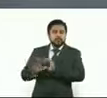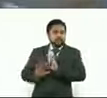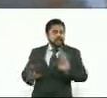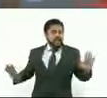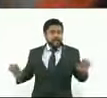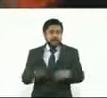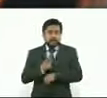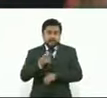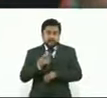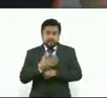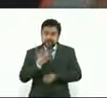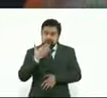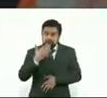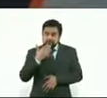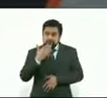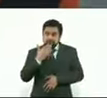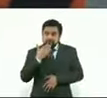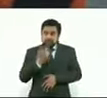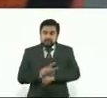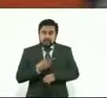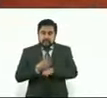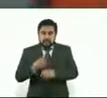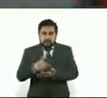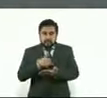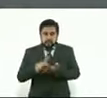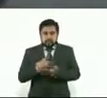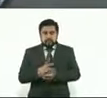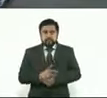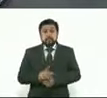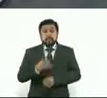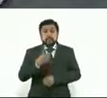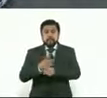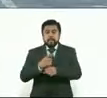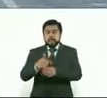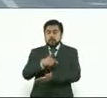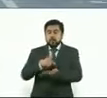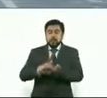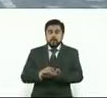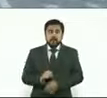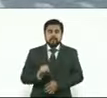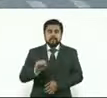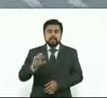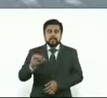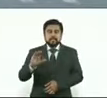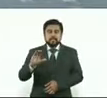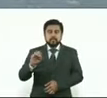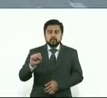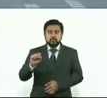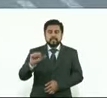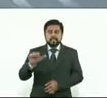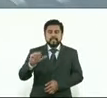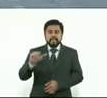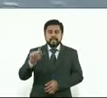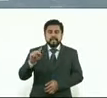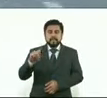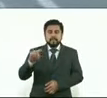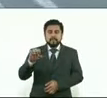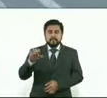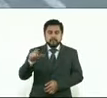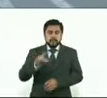el triunfador, el colombiano Francisco San Clemente, él posee la